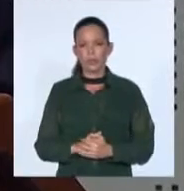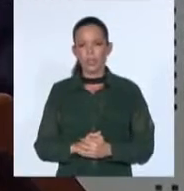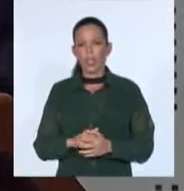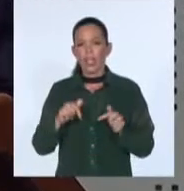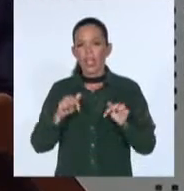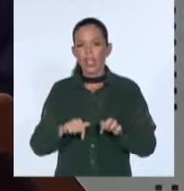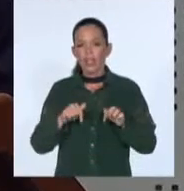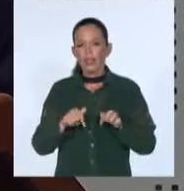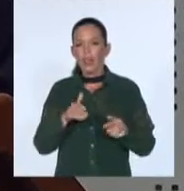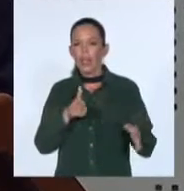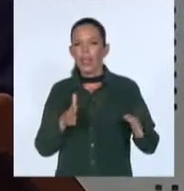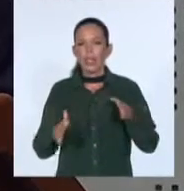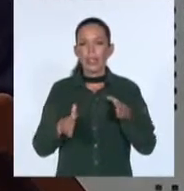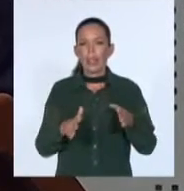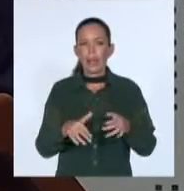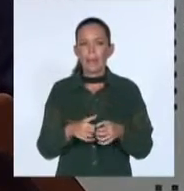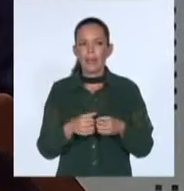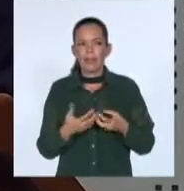de